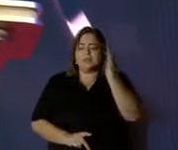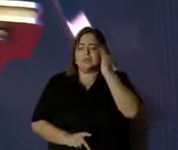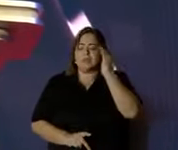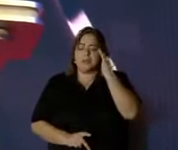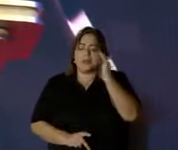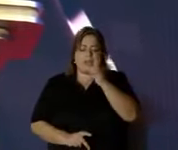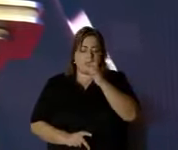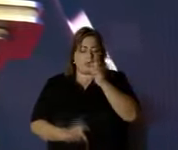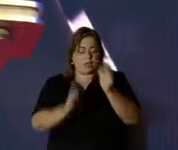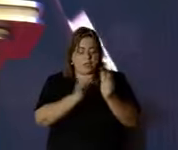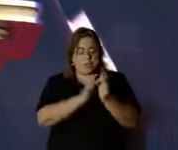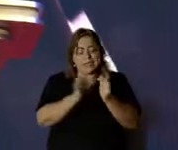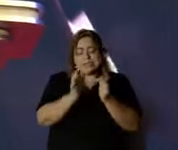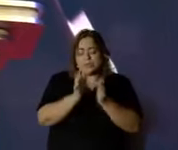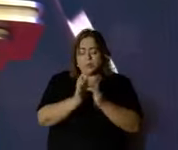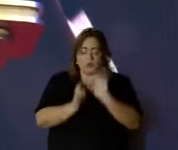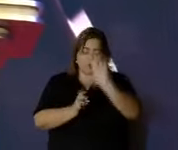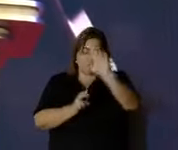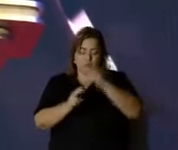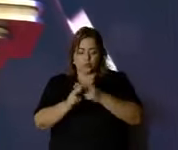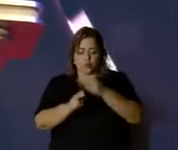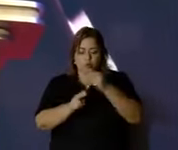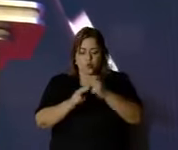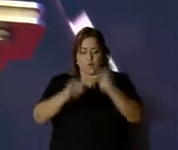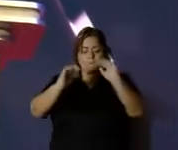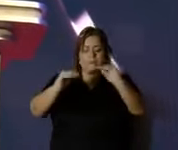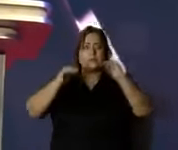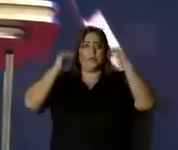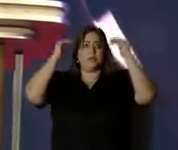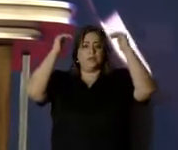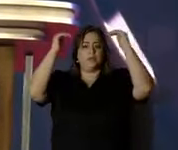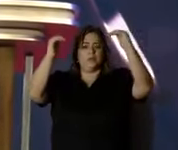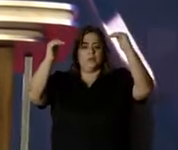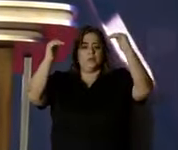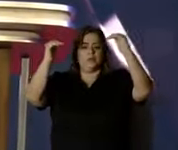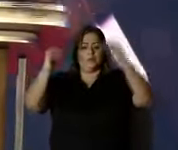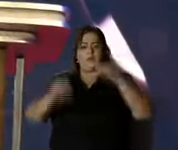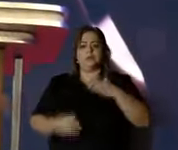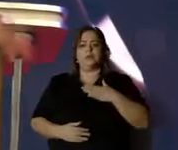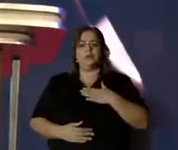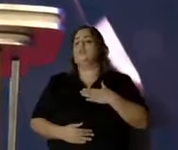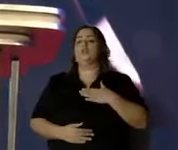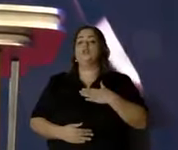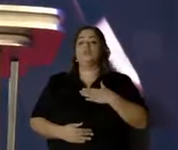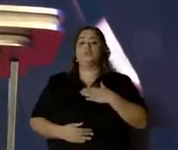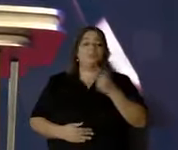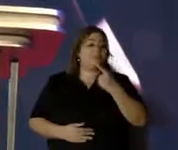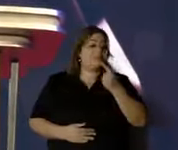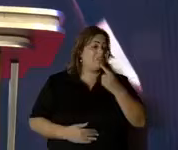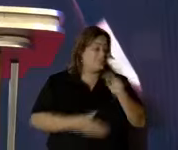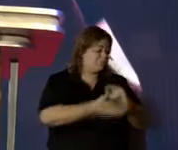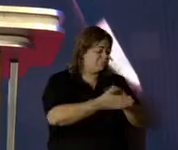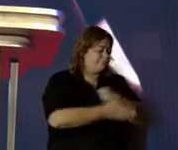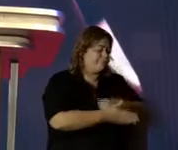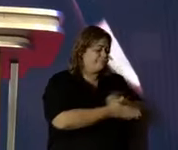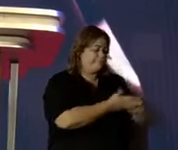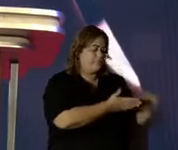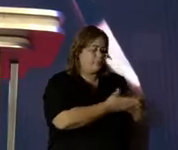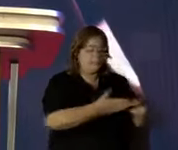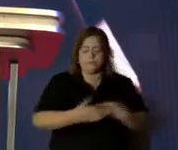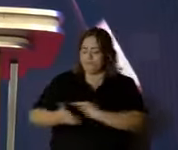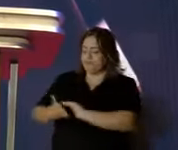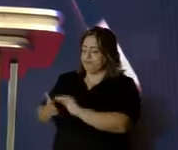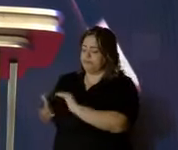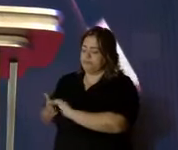que se promueva su nombre, que se enaltezca su nombre. De hecho, yo perdoné a todos los que me han herido y no son pocos, ¿sabe?